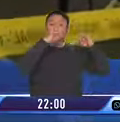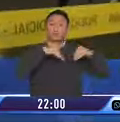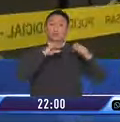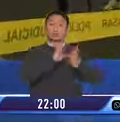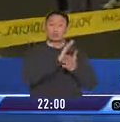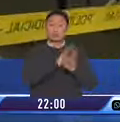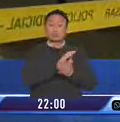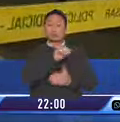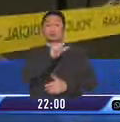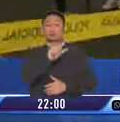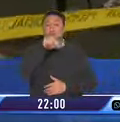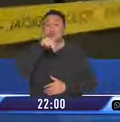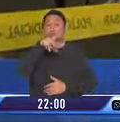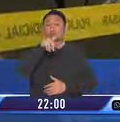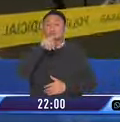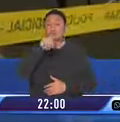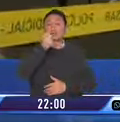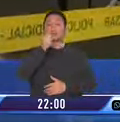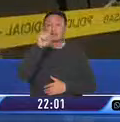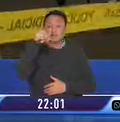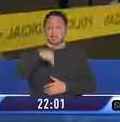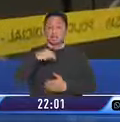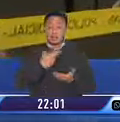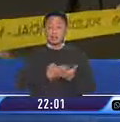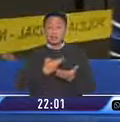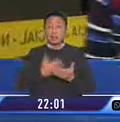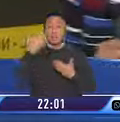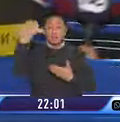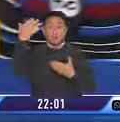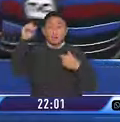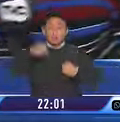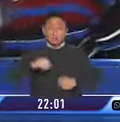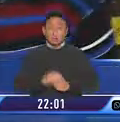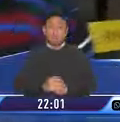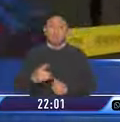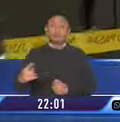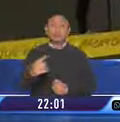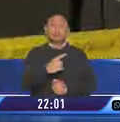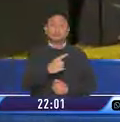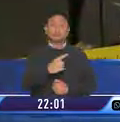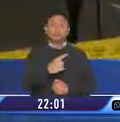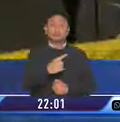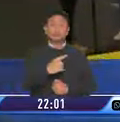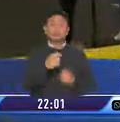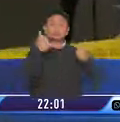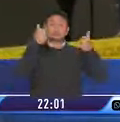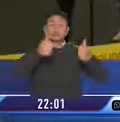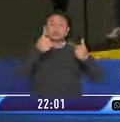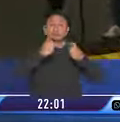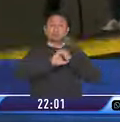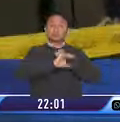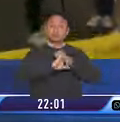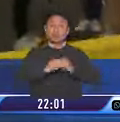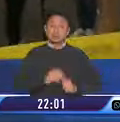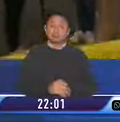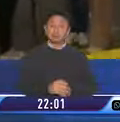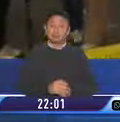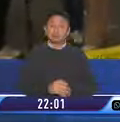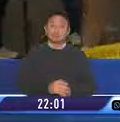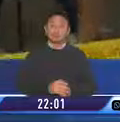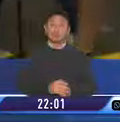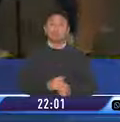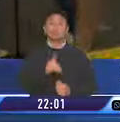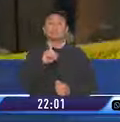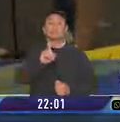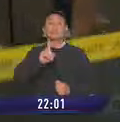Colegio Anderson, en donde se realizaba un mitin político para en su campaña electoral. Resulta que